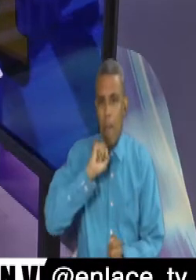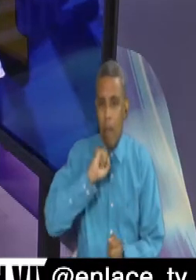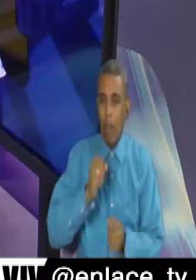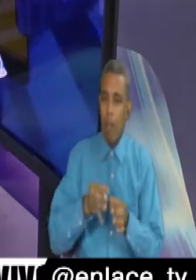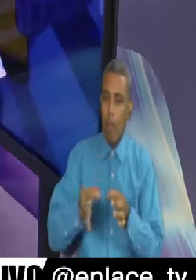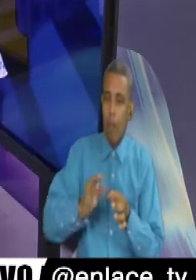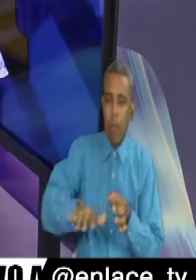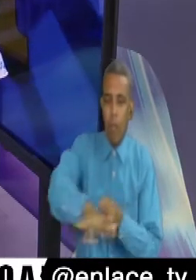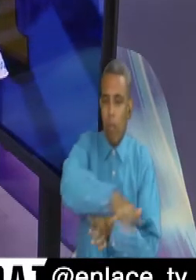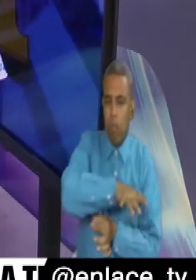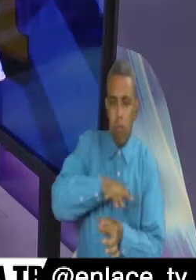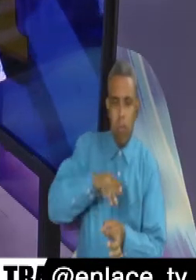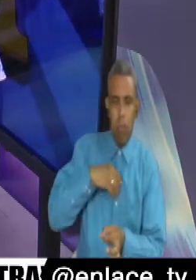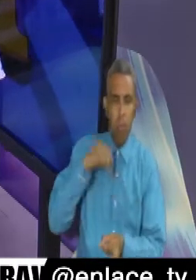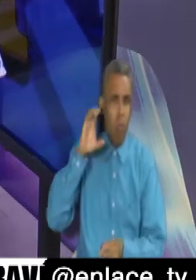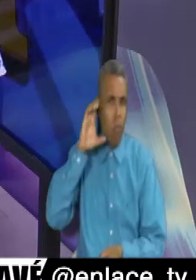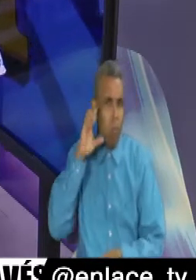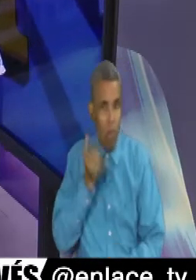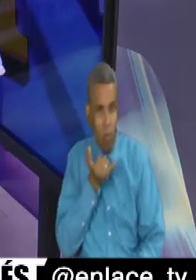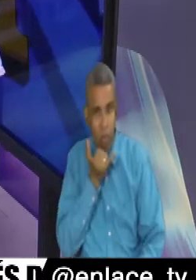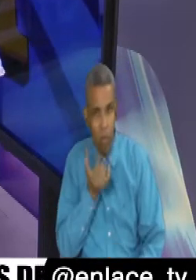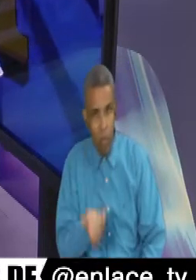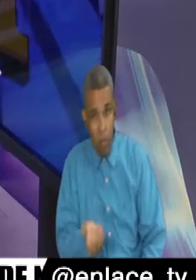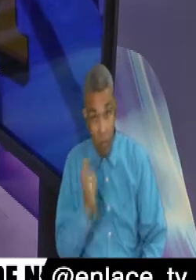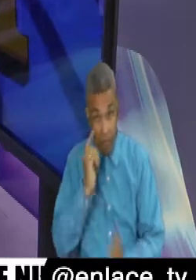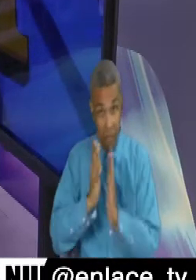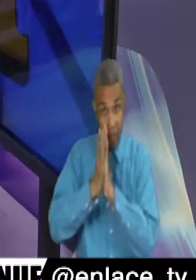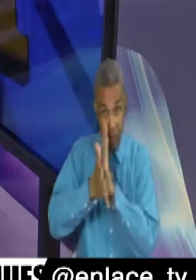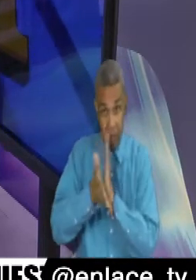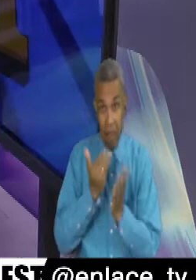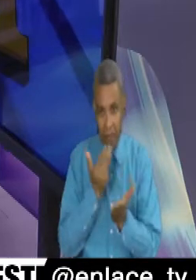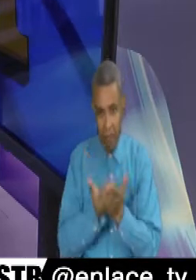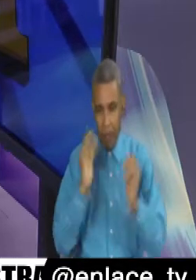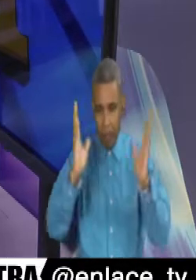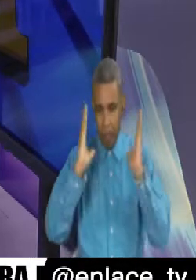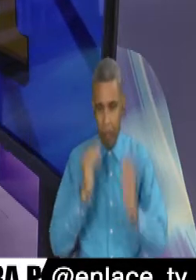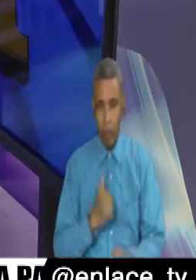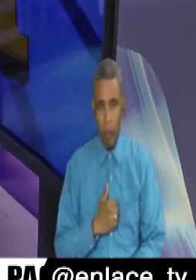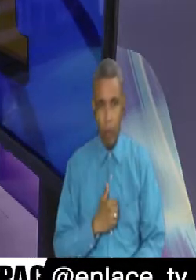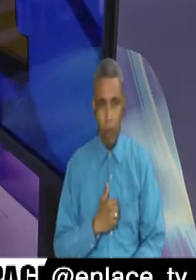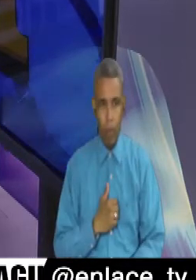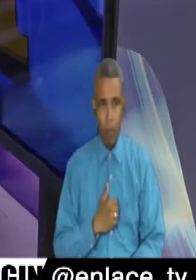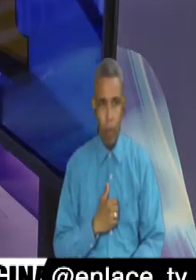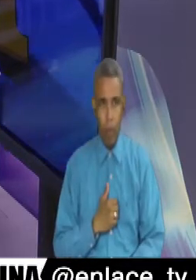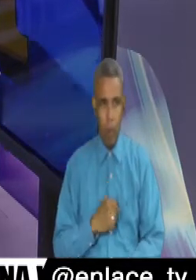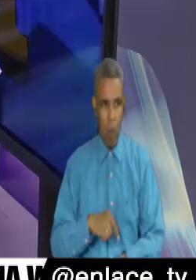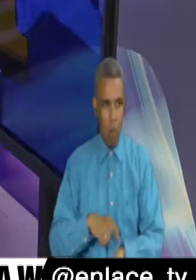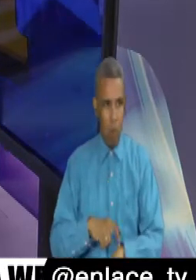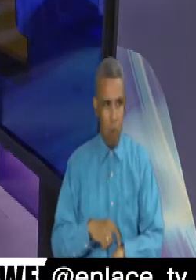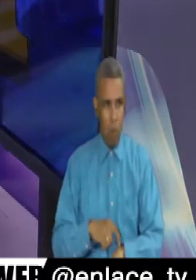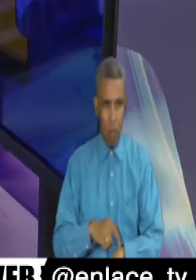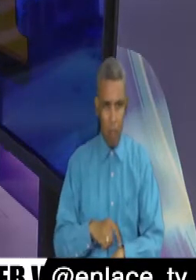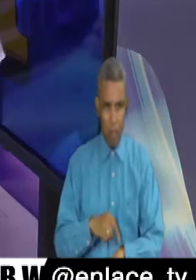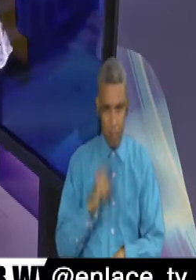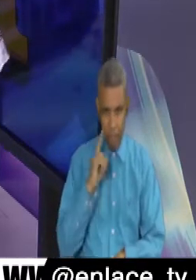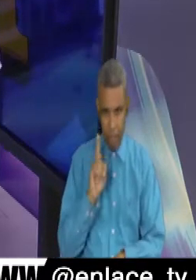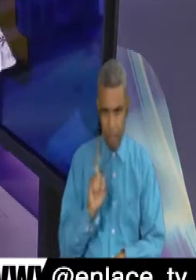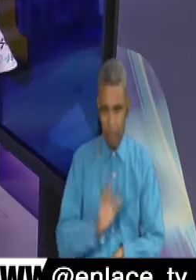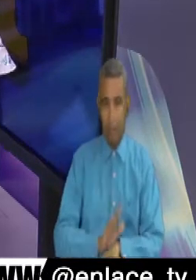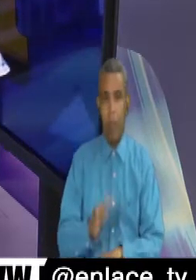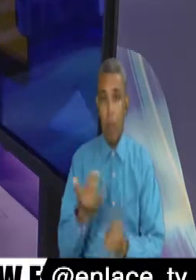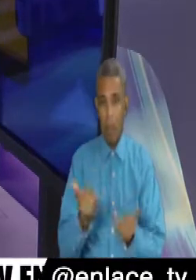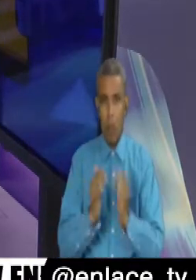más importantes que han ocurrido en nuestra ciudad y región. Son las 6:00 p.m. Es el momento de conocer nuestros